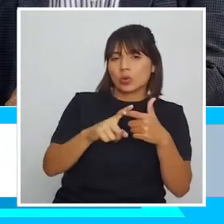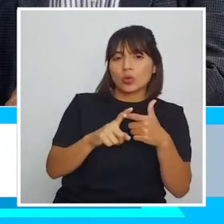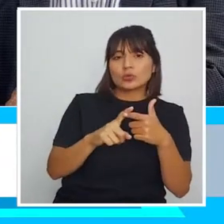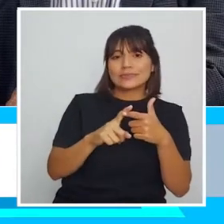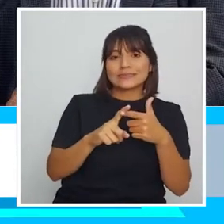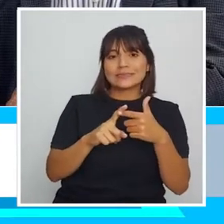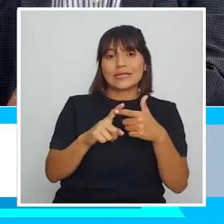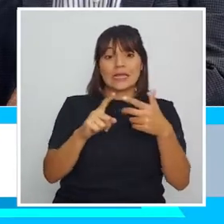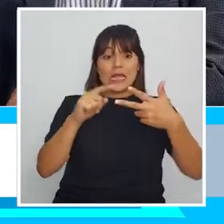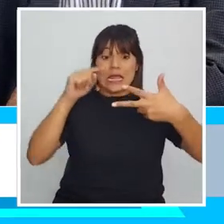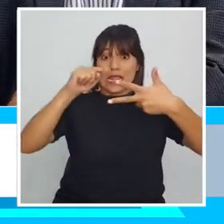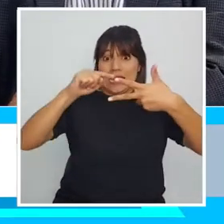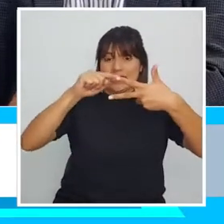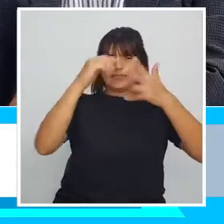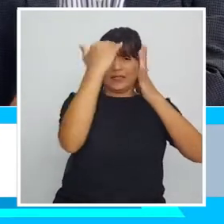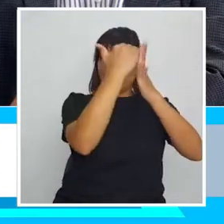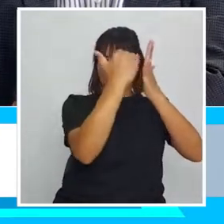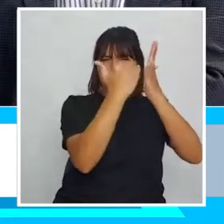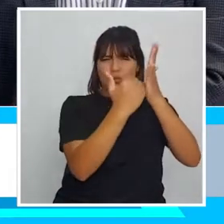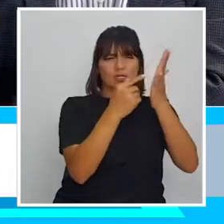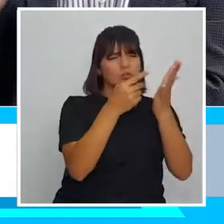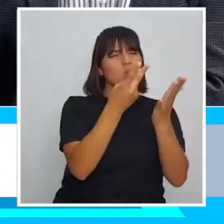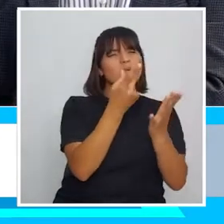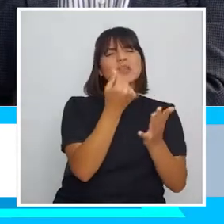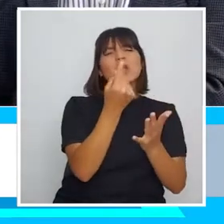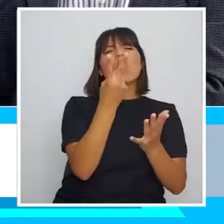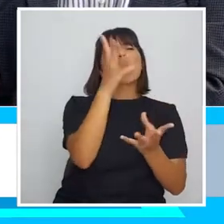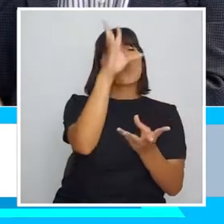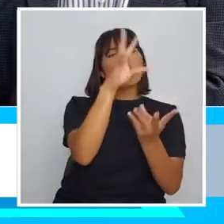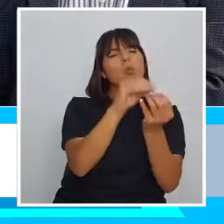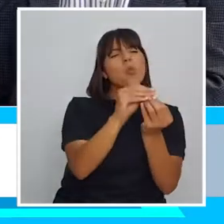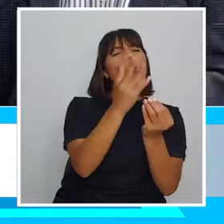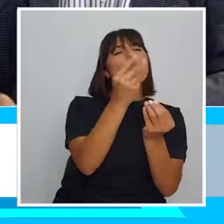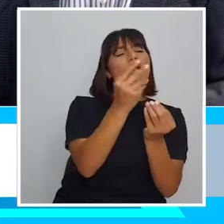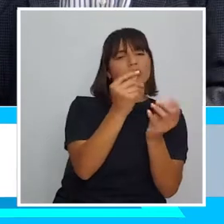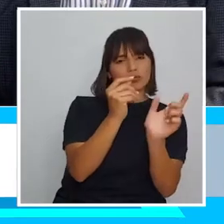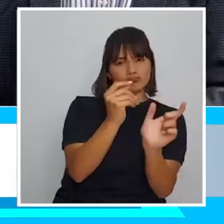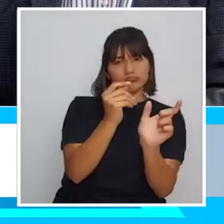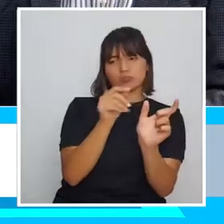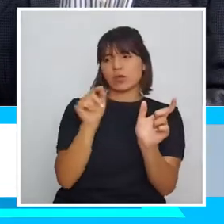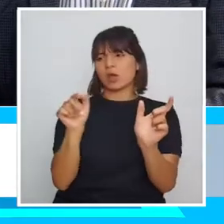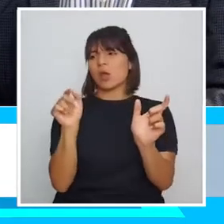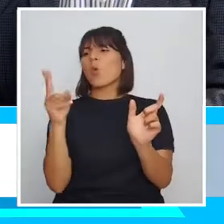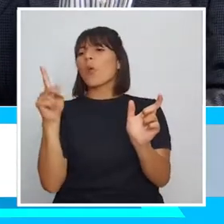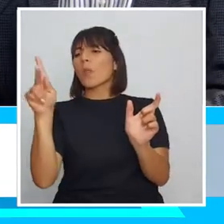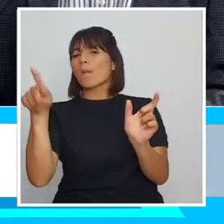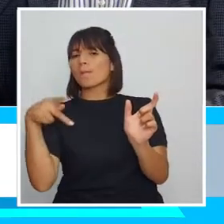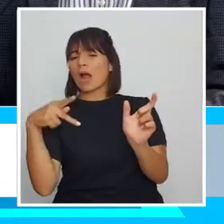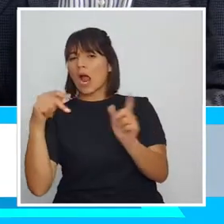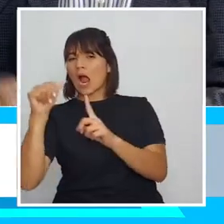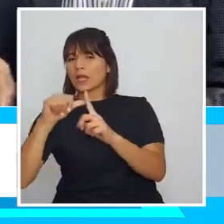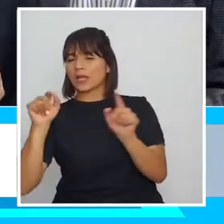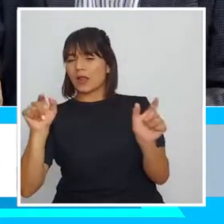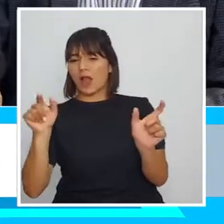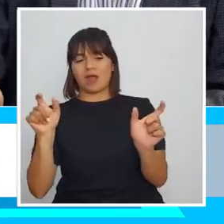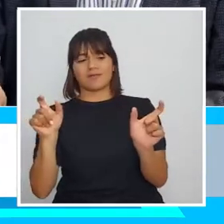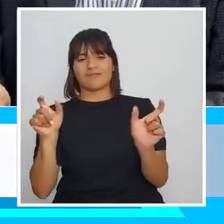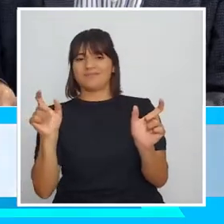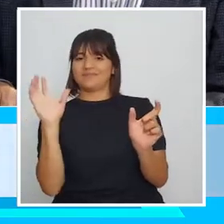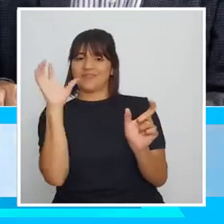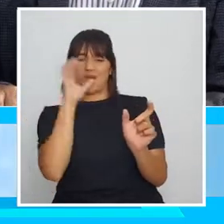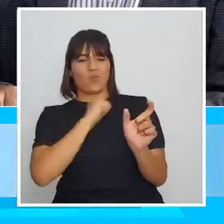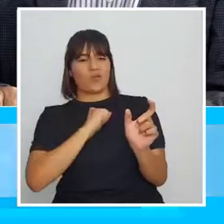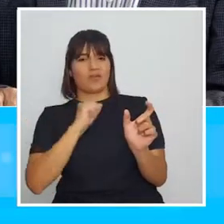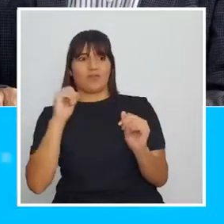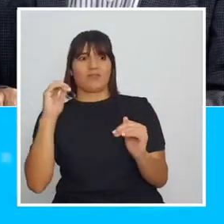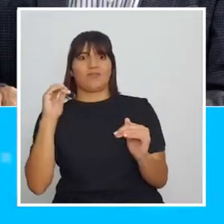todas las cosas que quisiera hacer con lo que va a recibir. Muy probablemente se va a dar cuenta de que no alcanza. Entonces, lo que yo quisiera